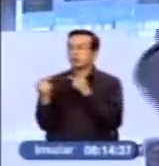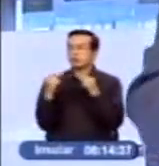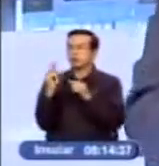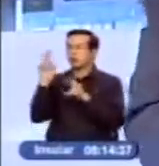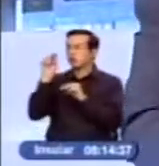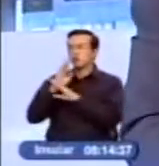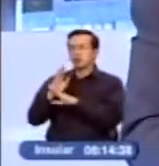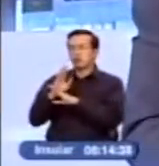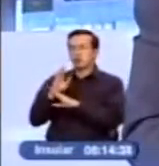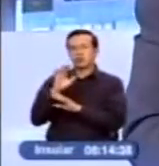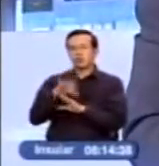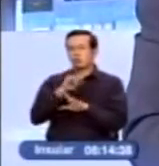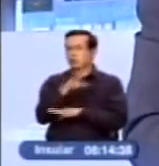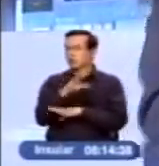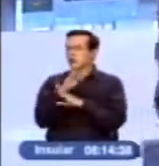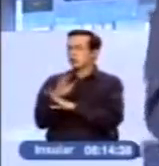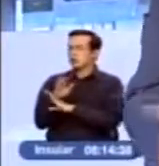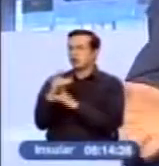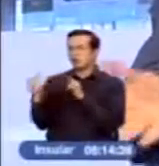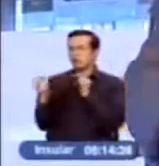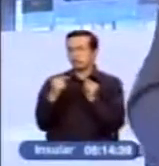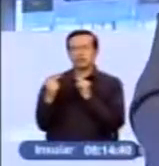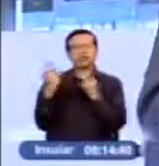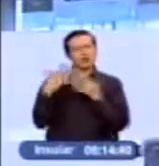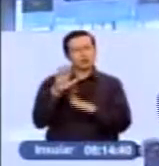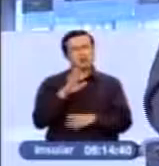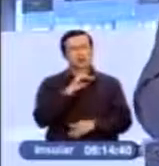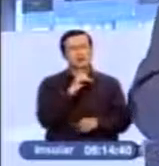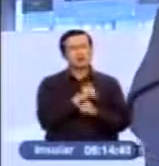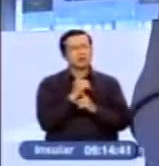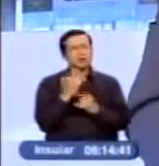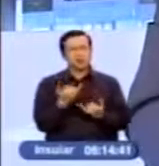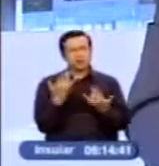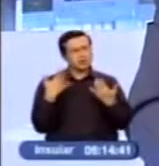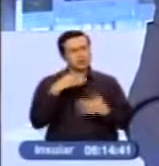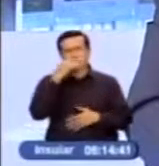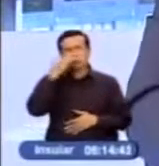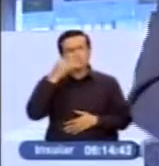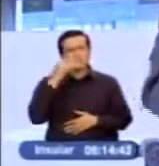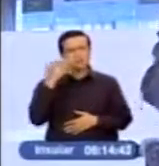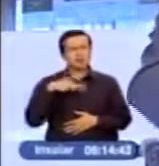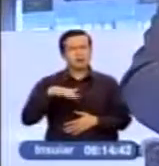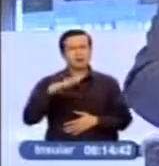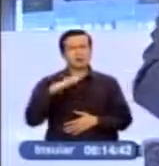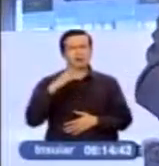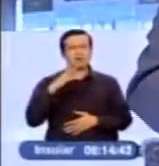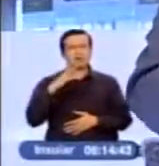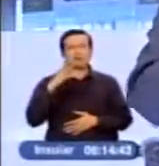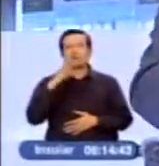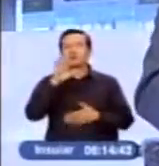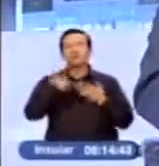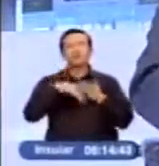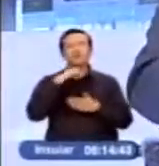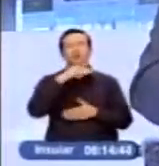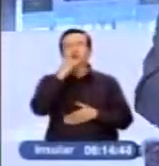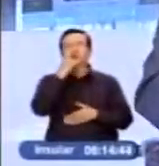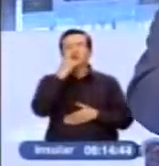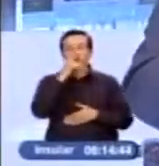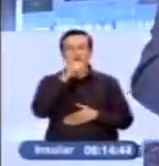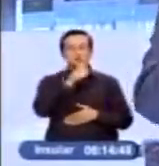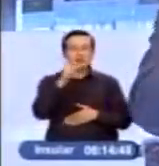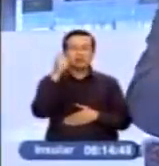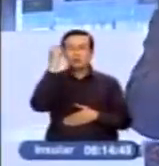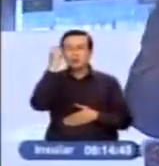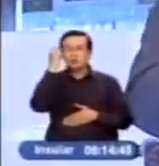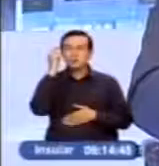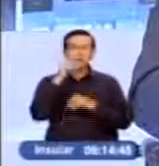acción de la policía municipal. Eso lo hemos vivido, lo estamos viviendo. Y todo tiene un contenido político, de cada cual hacerse